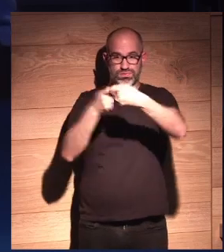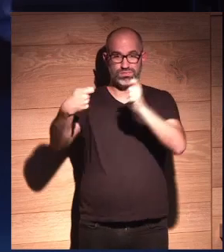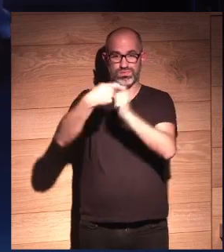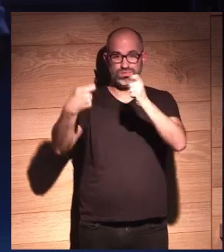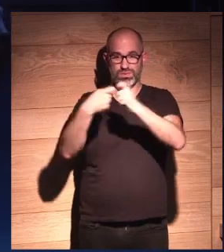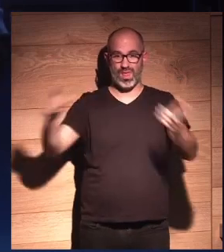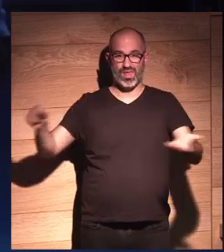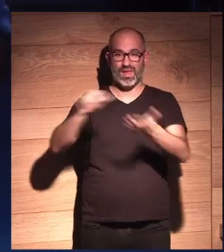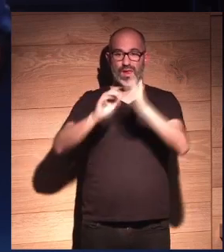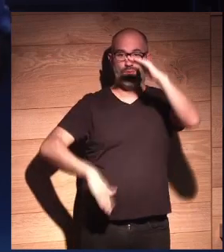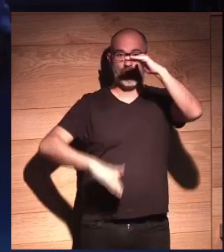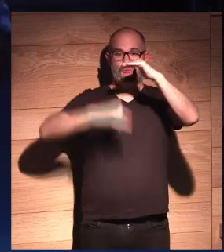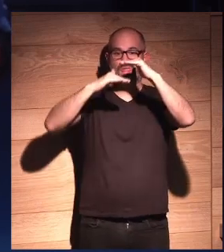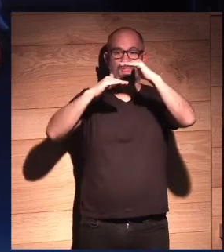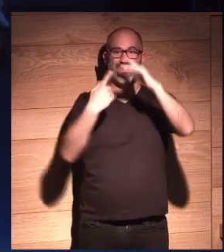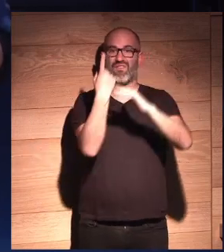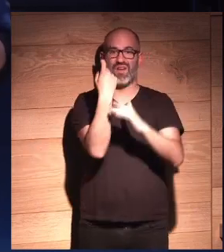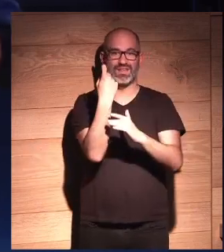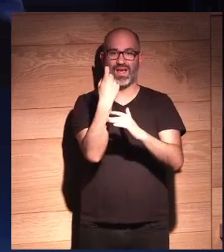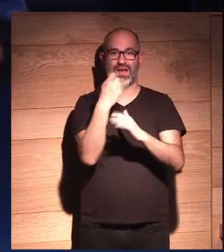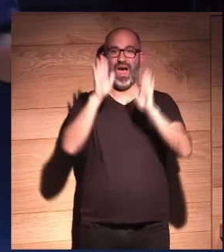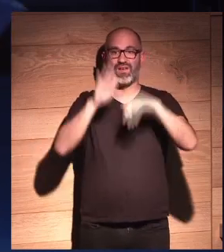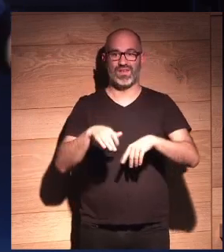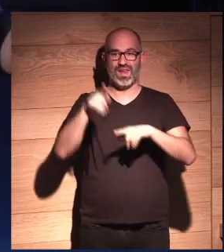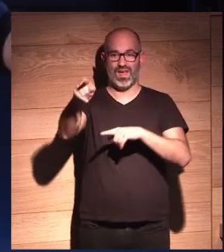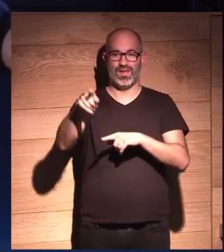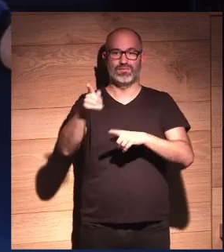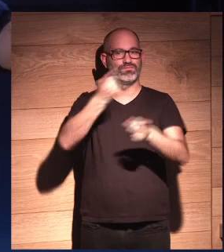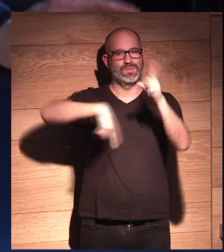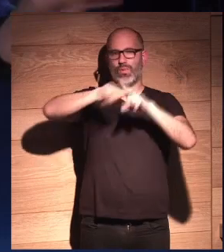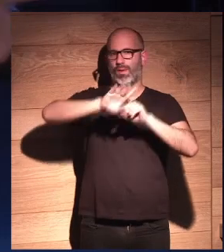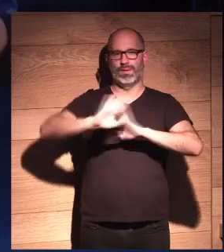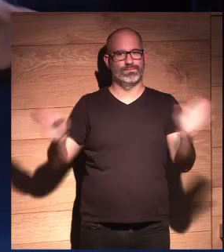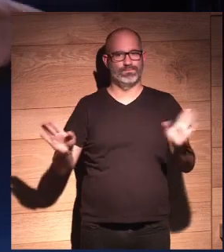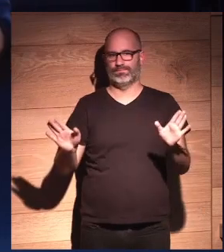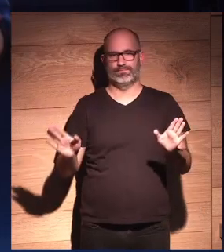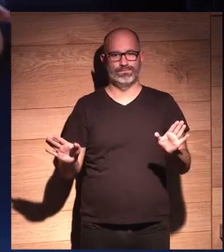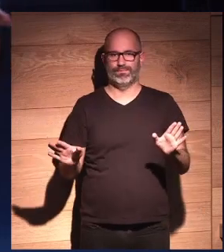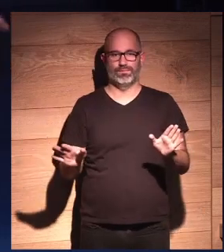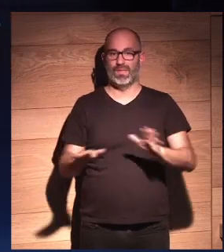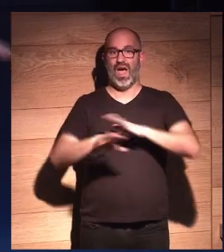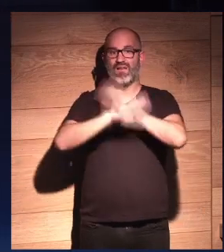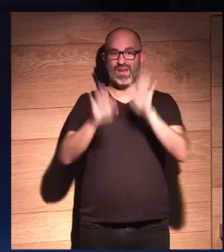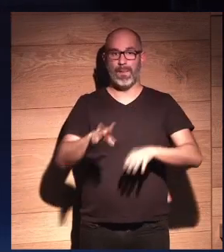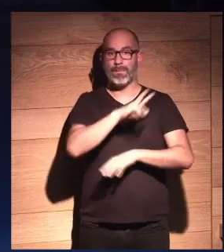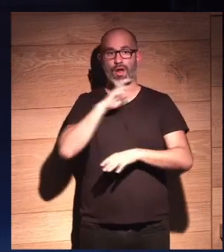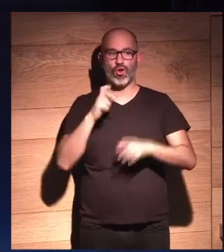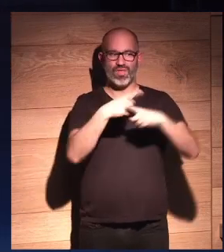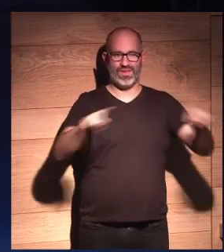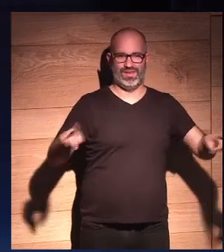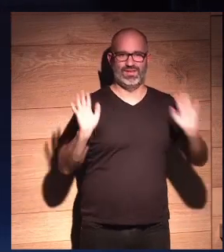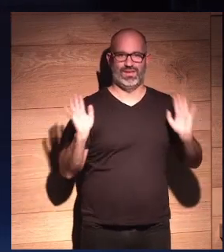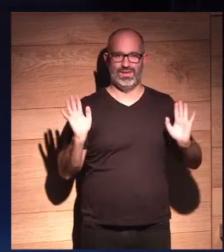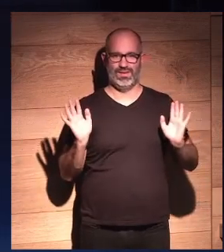dinero y no llegamos a los 90.000 euros, Kickstarter os devuelve el dinero a todo el mundo. Entonces os dais cuenta, fijaros el valor de dos comunidades